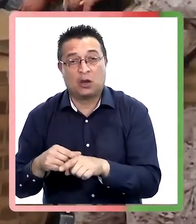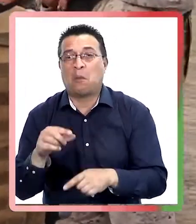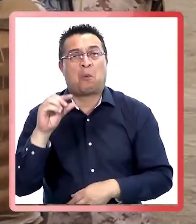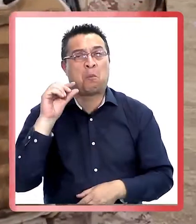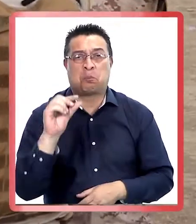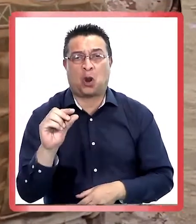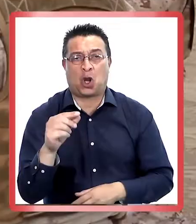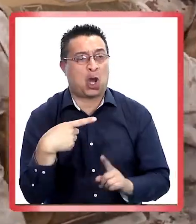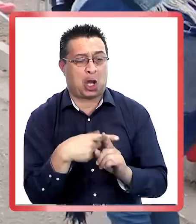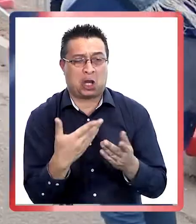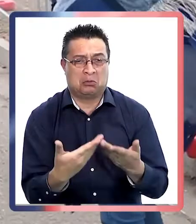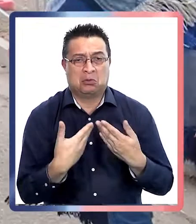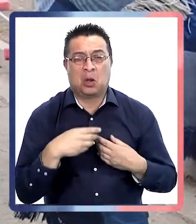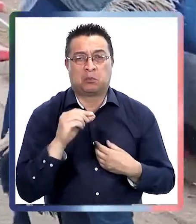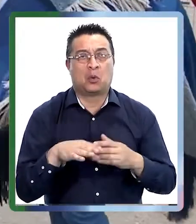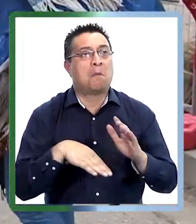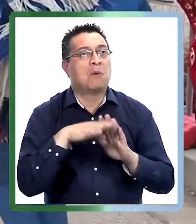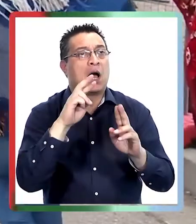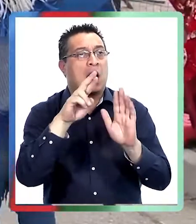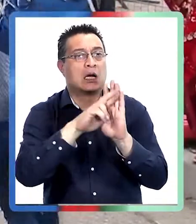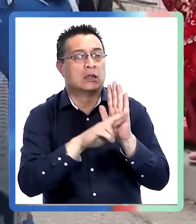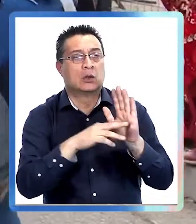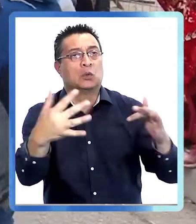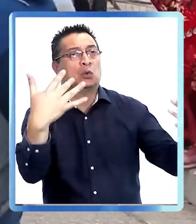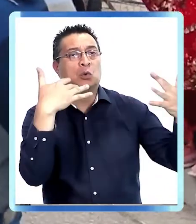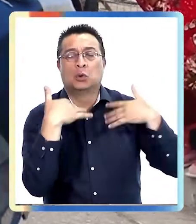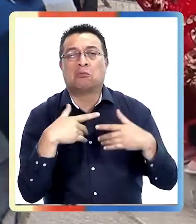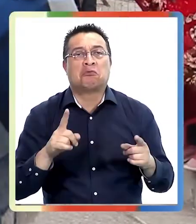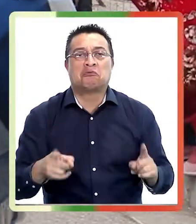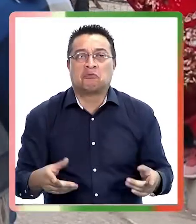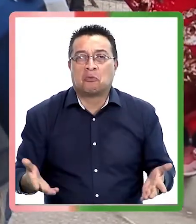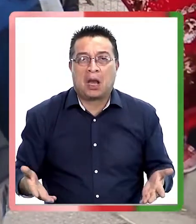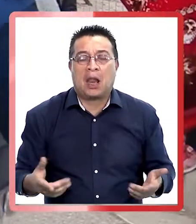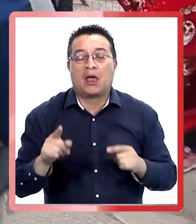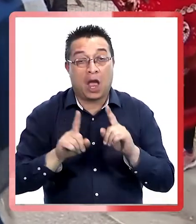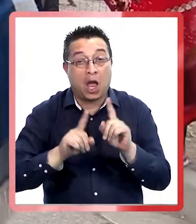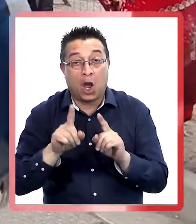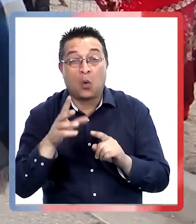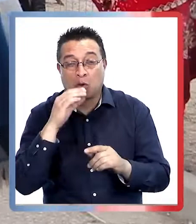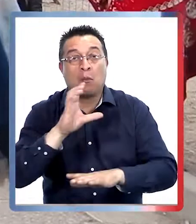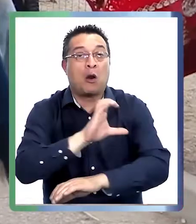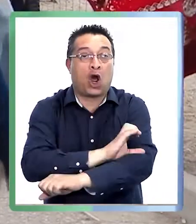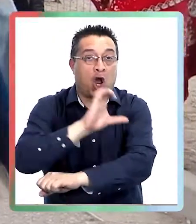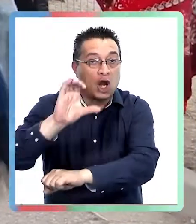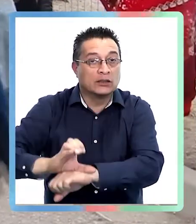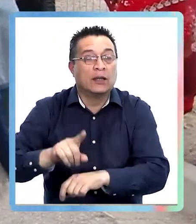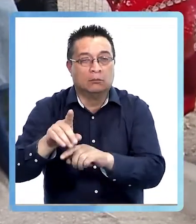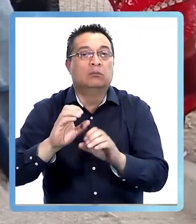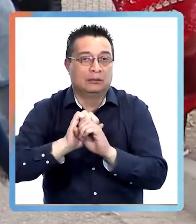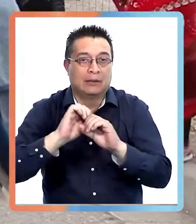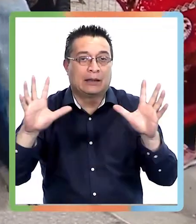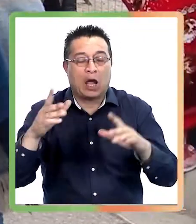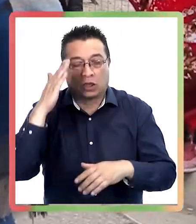tenido pocos efectos en una mayor regulación de los flujos migratorios. Algunos, como en Colchane, fueron